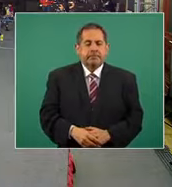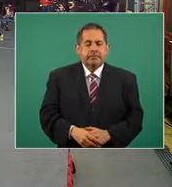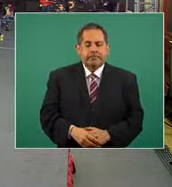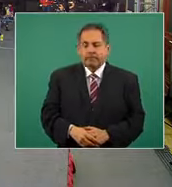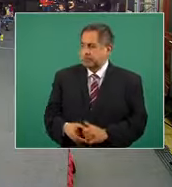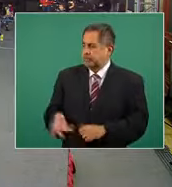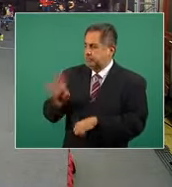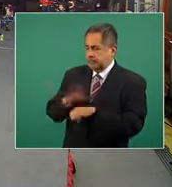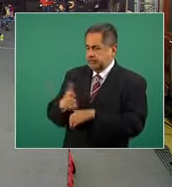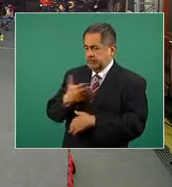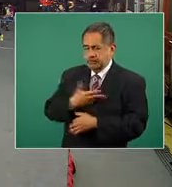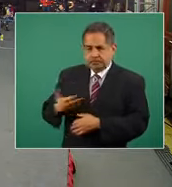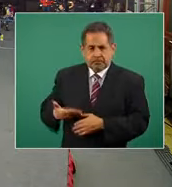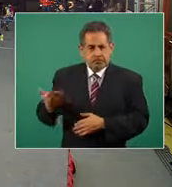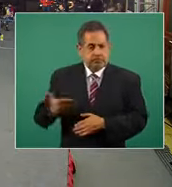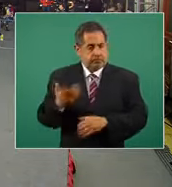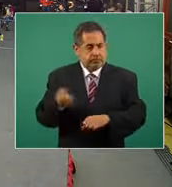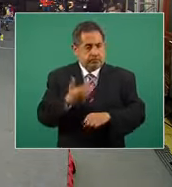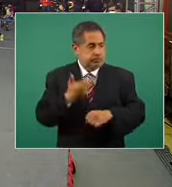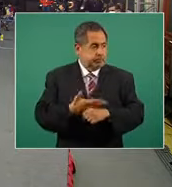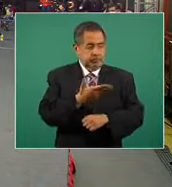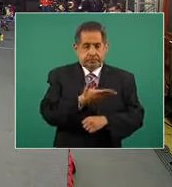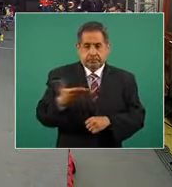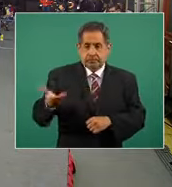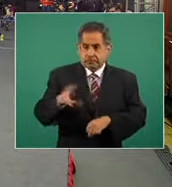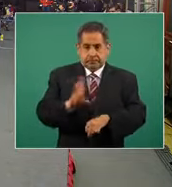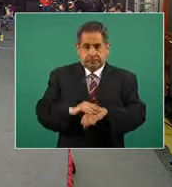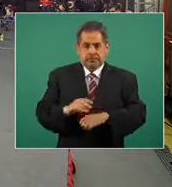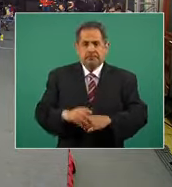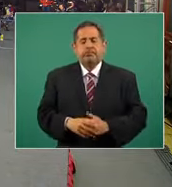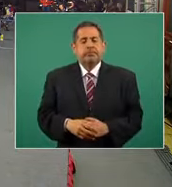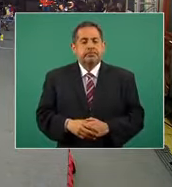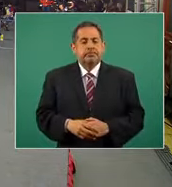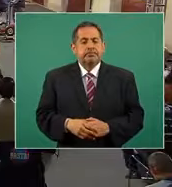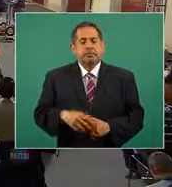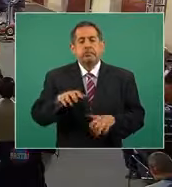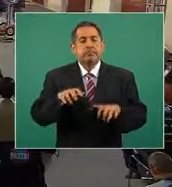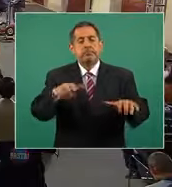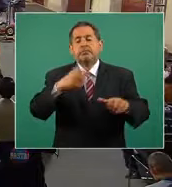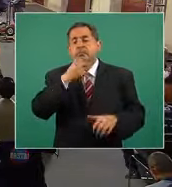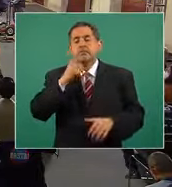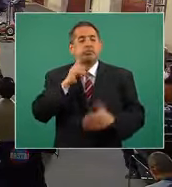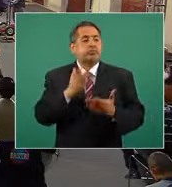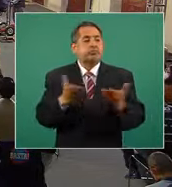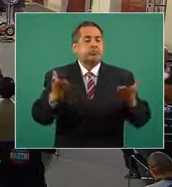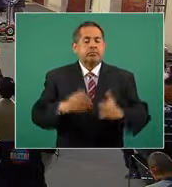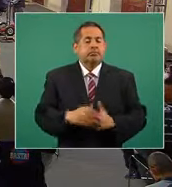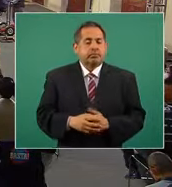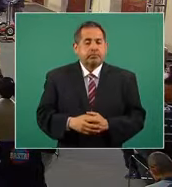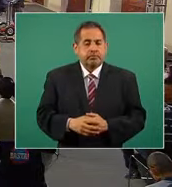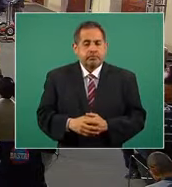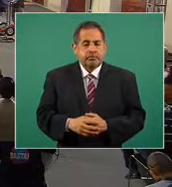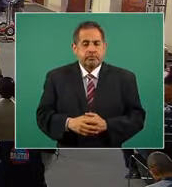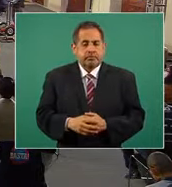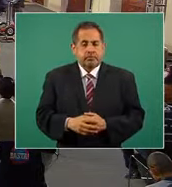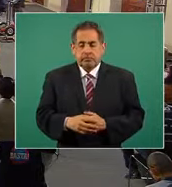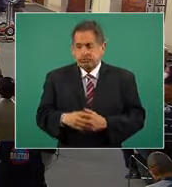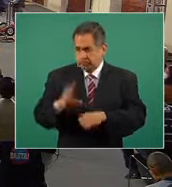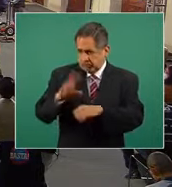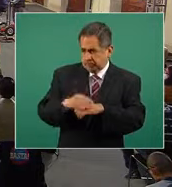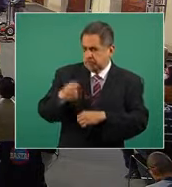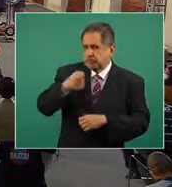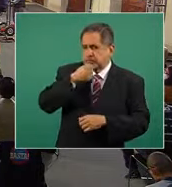Con su permiso, señor presidente, señor secretario, señor subsecretario, señoras, señores, pues me voy a pasar para allá si me prestan